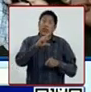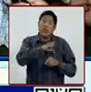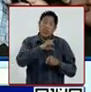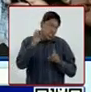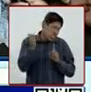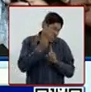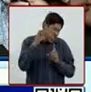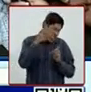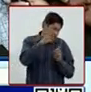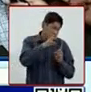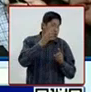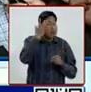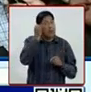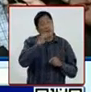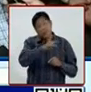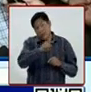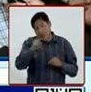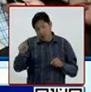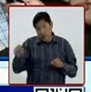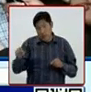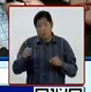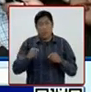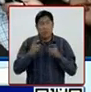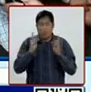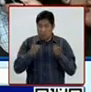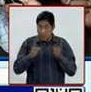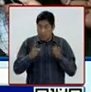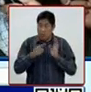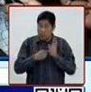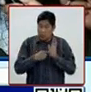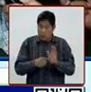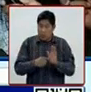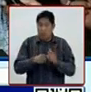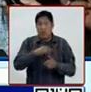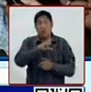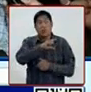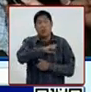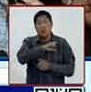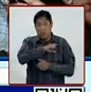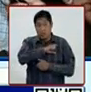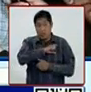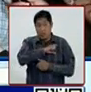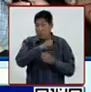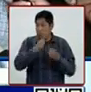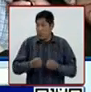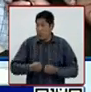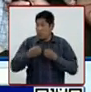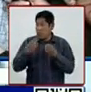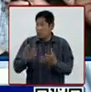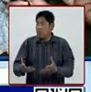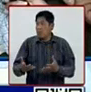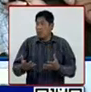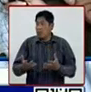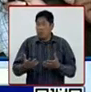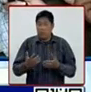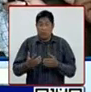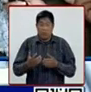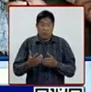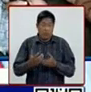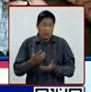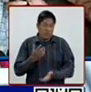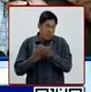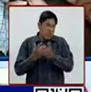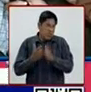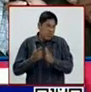y el abuso de la gente porque ustedes lo mismo medio de comunicación ha demostrado que la policía la que está entregando equipamiento